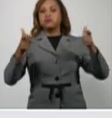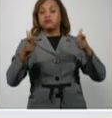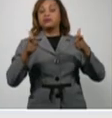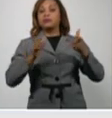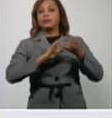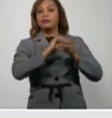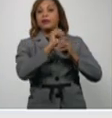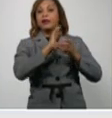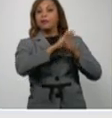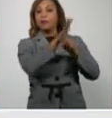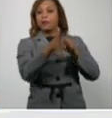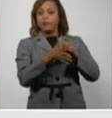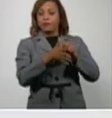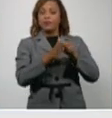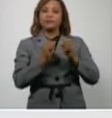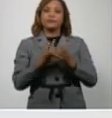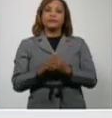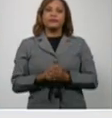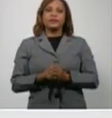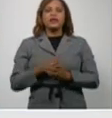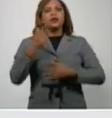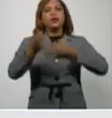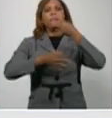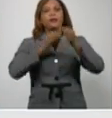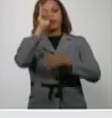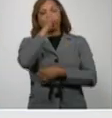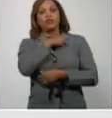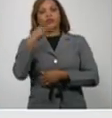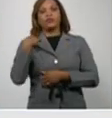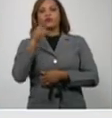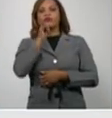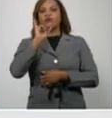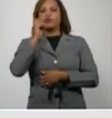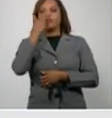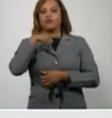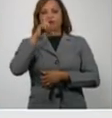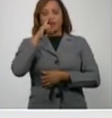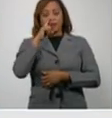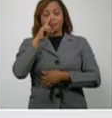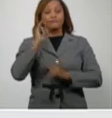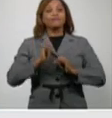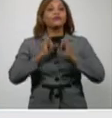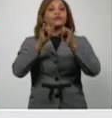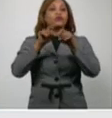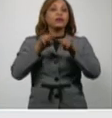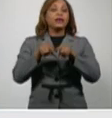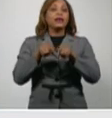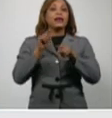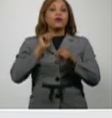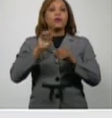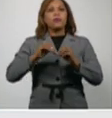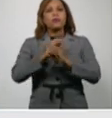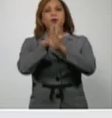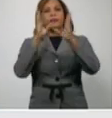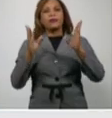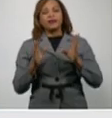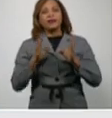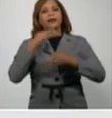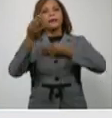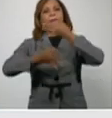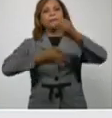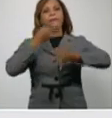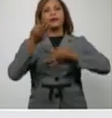positivos a la COVID-19. Lo decía el doctor Durán, lo anunciaba, justamente es que durante la mañana tratábamos de